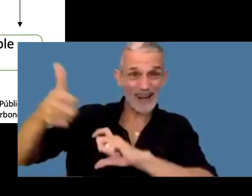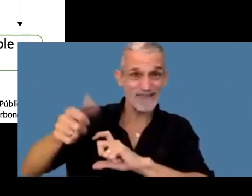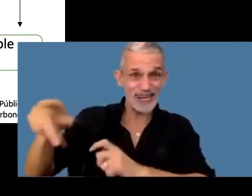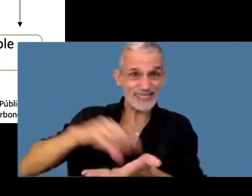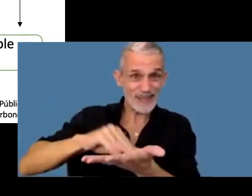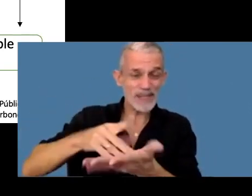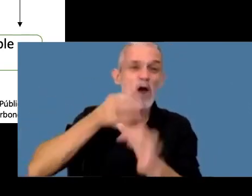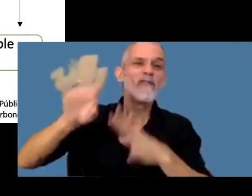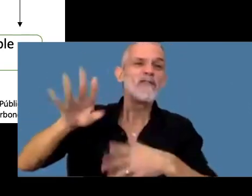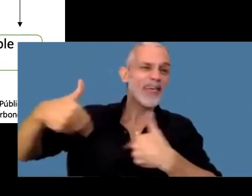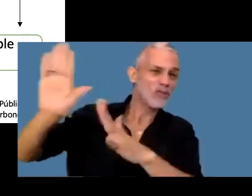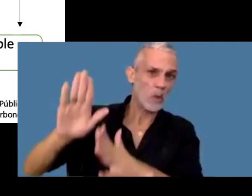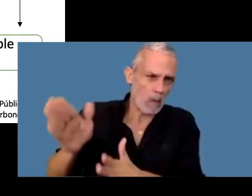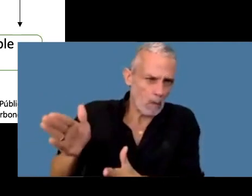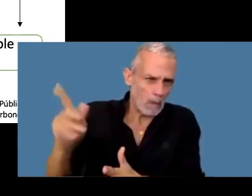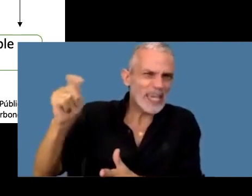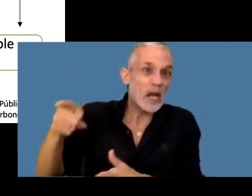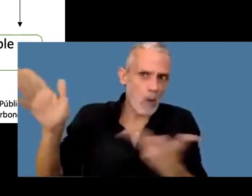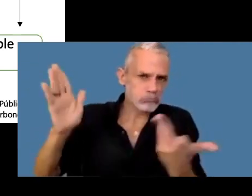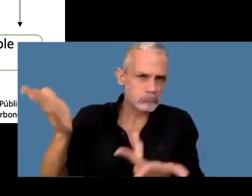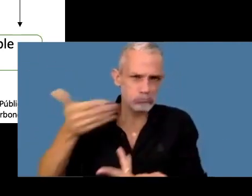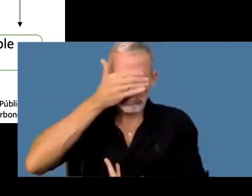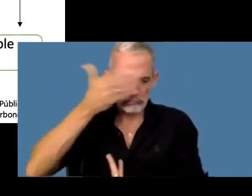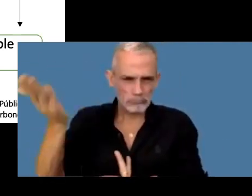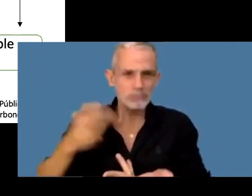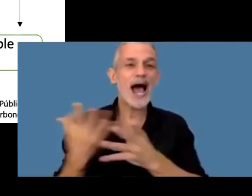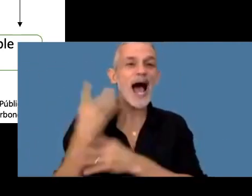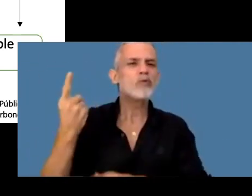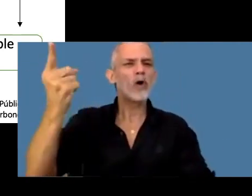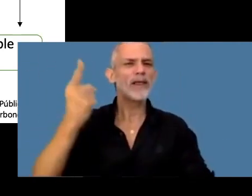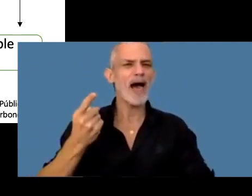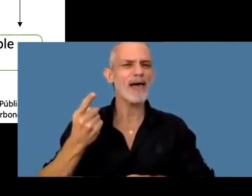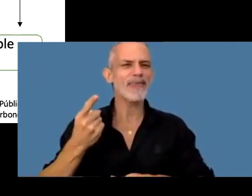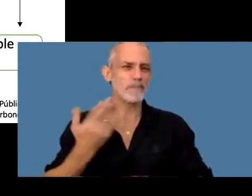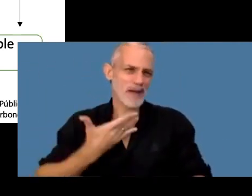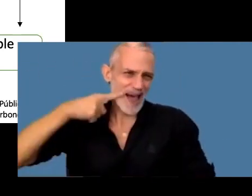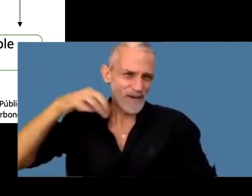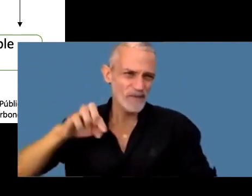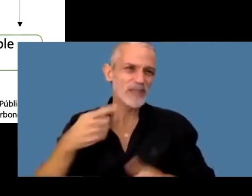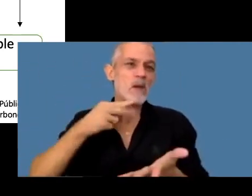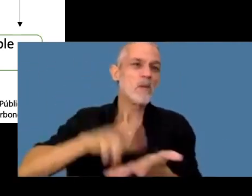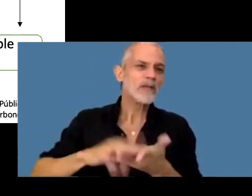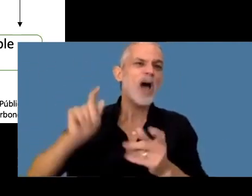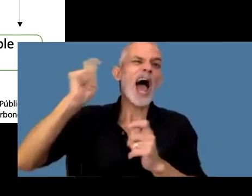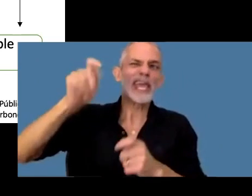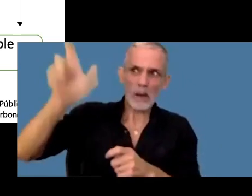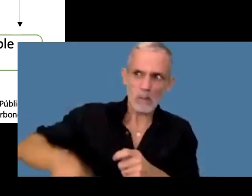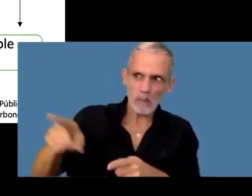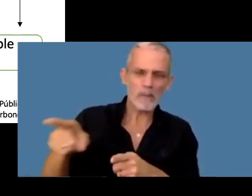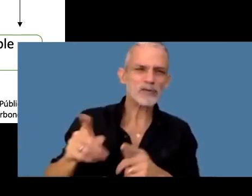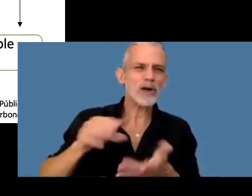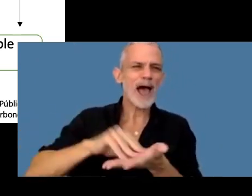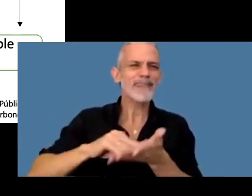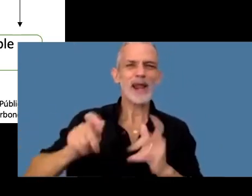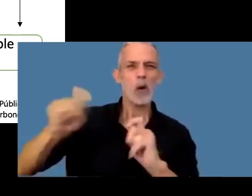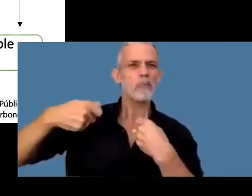esta manera, este vehículo, entiendo yo que la autoridad fiscal debería analizar a quién son transferidas estas tenencias,